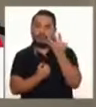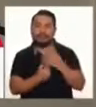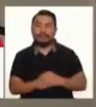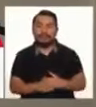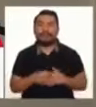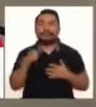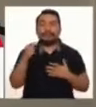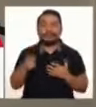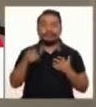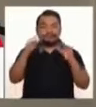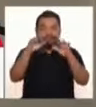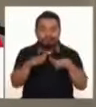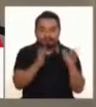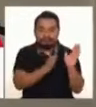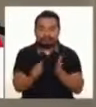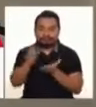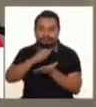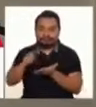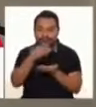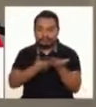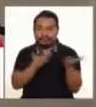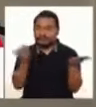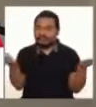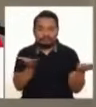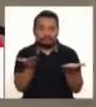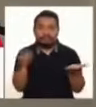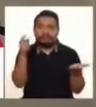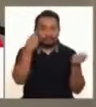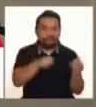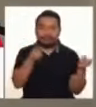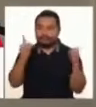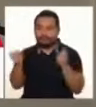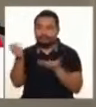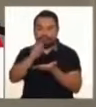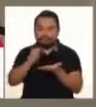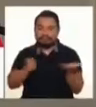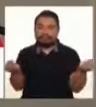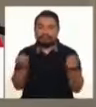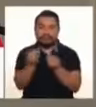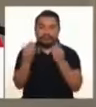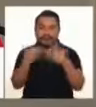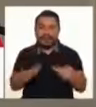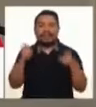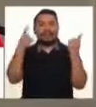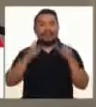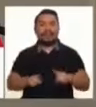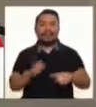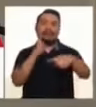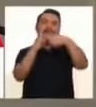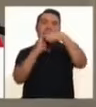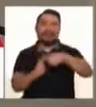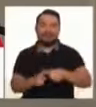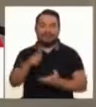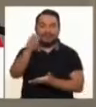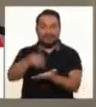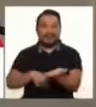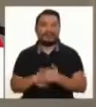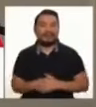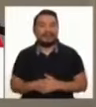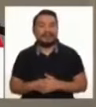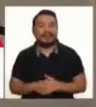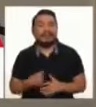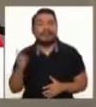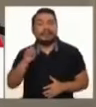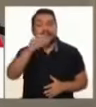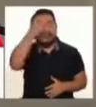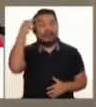concurso pudimos alcanzar un acuerdo ambicioso y mutuamente satisfactorio. Pero no olvidemos que